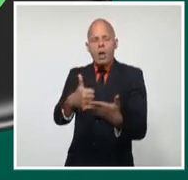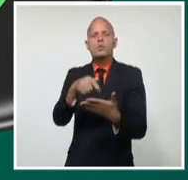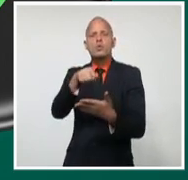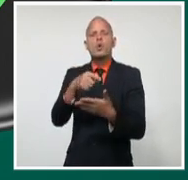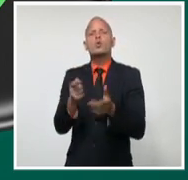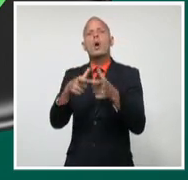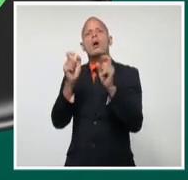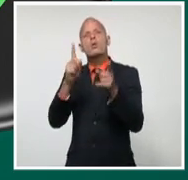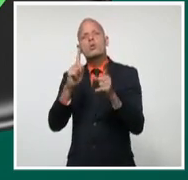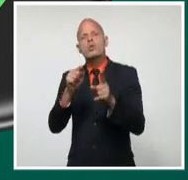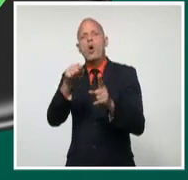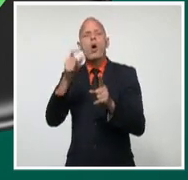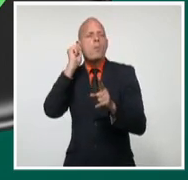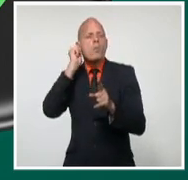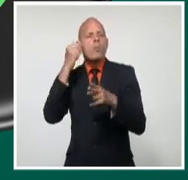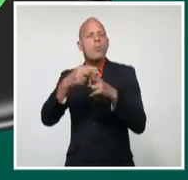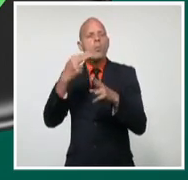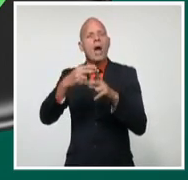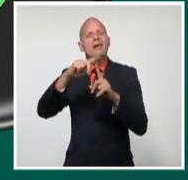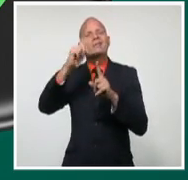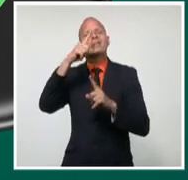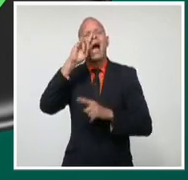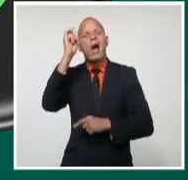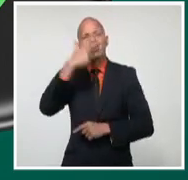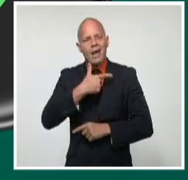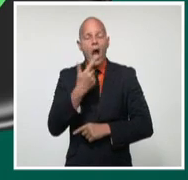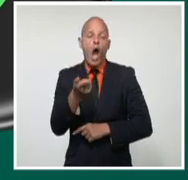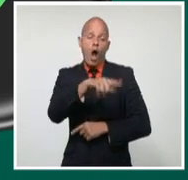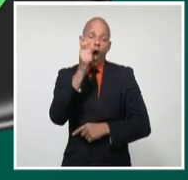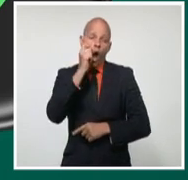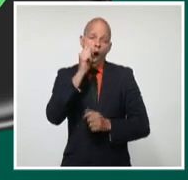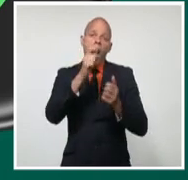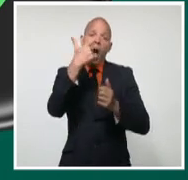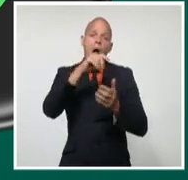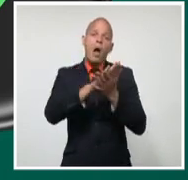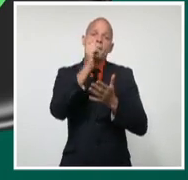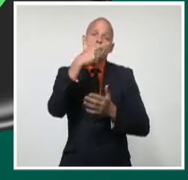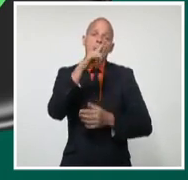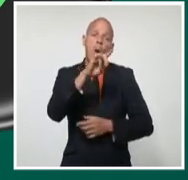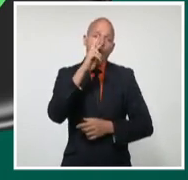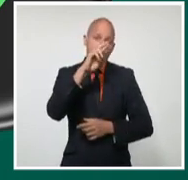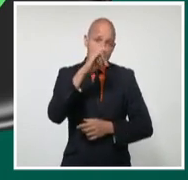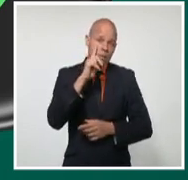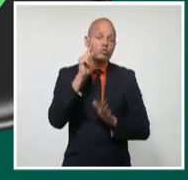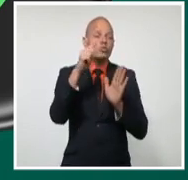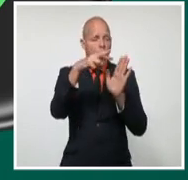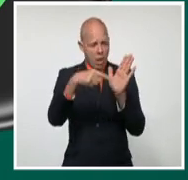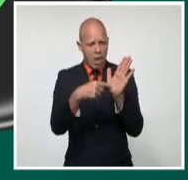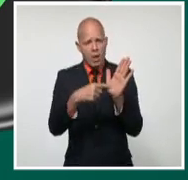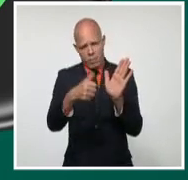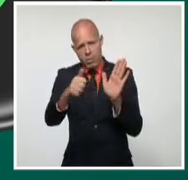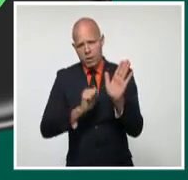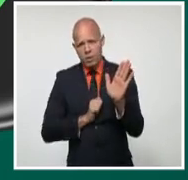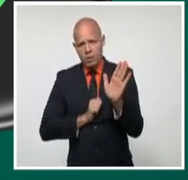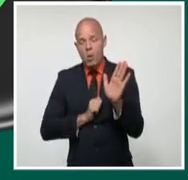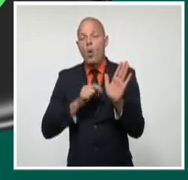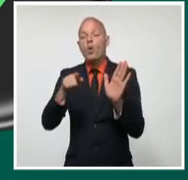Lee bien los objetivos de la reunión. Me dices si quieres estar y esa reunión es el